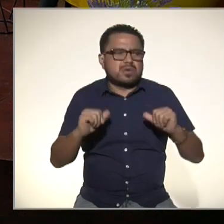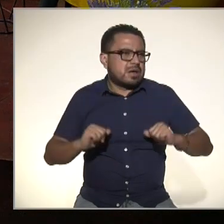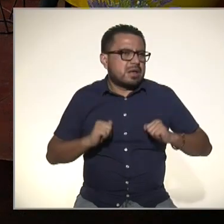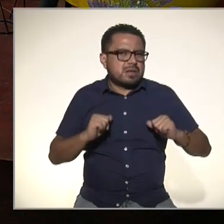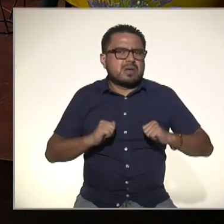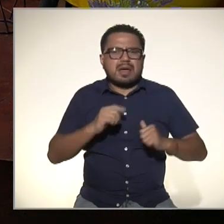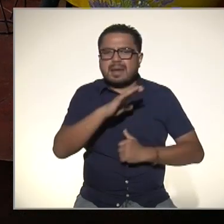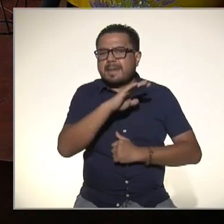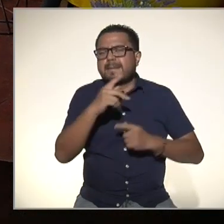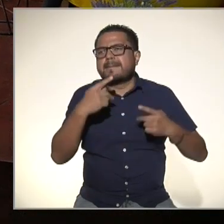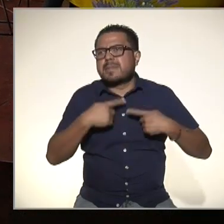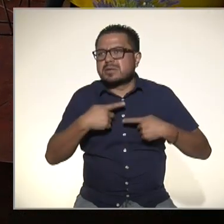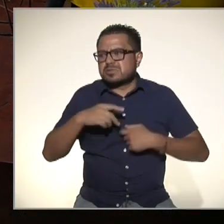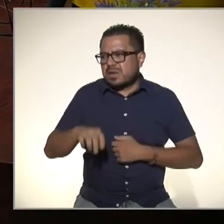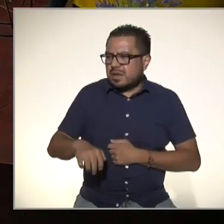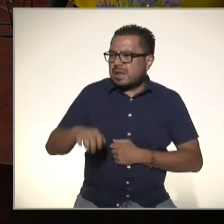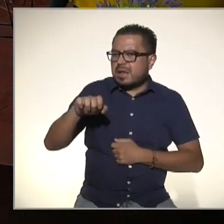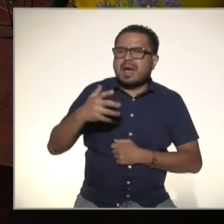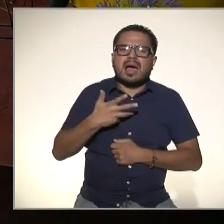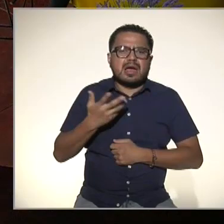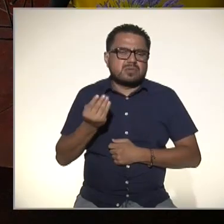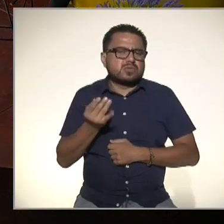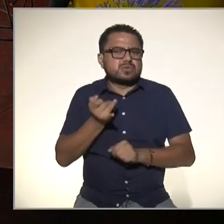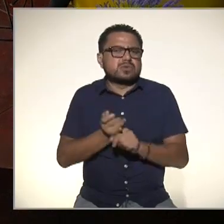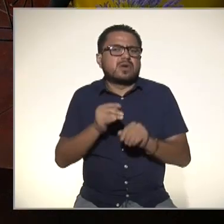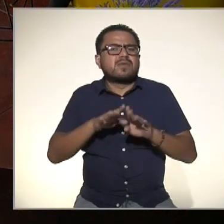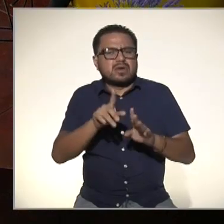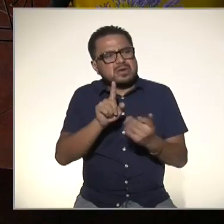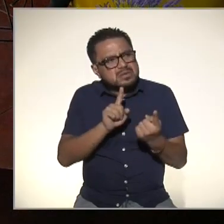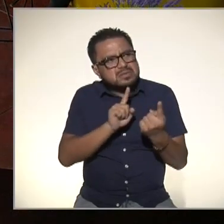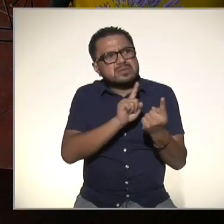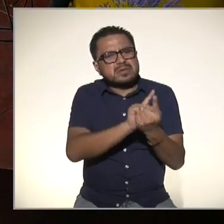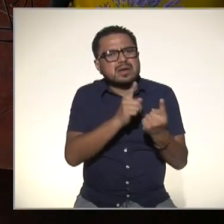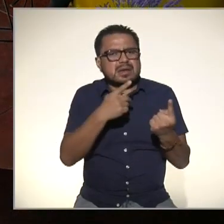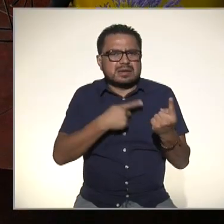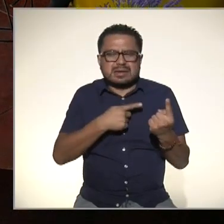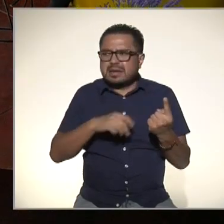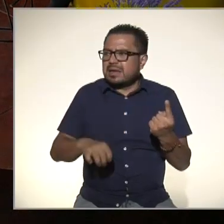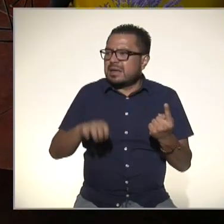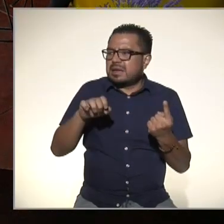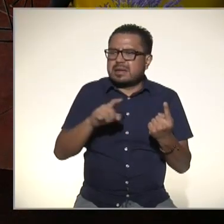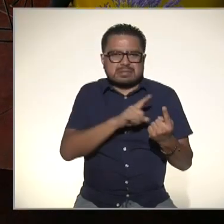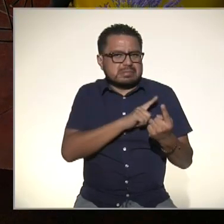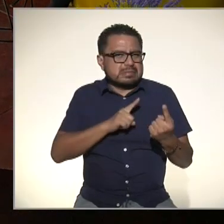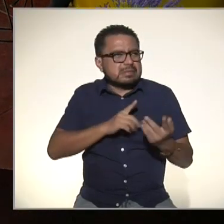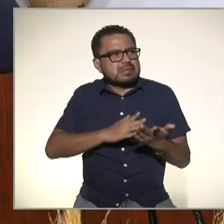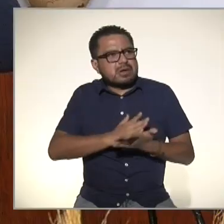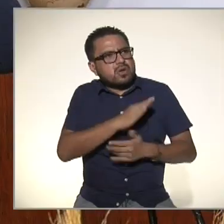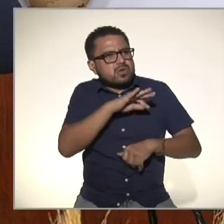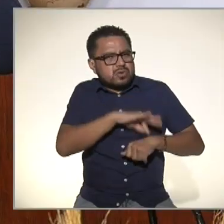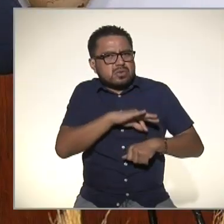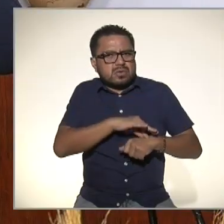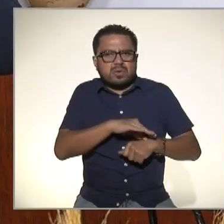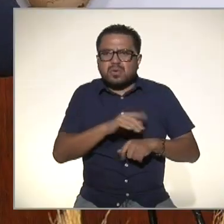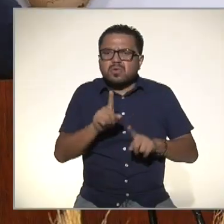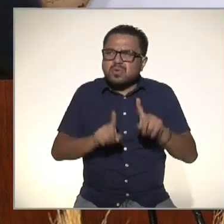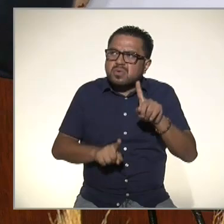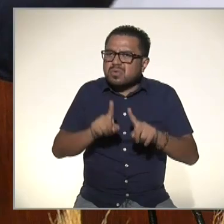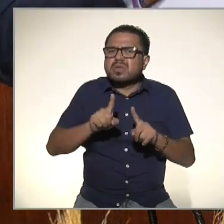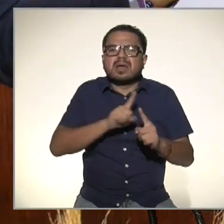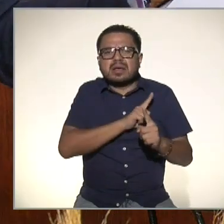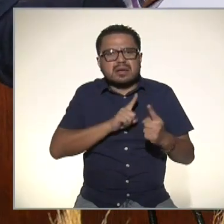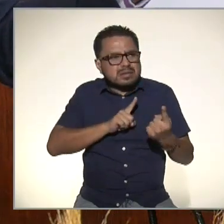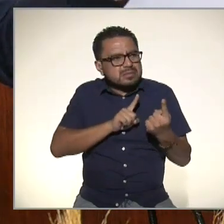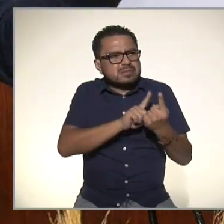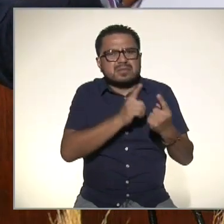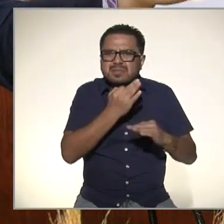para gente adulta hay mucha información. Acérquense, ya los adultos deberíamos haber ya pisado el urólogo alguna vez. Cualquier duda, hablarlo con ellos. Hoy ya